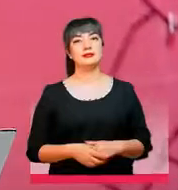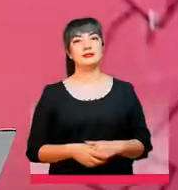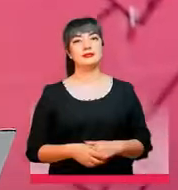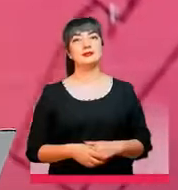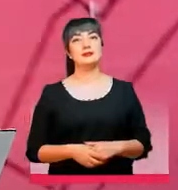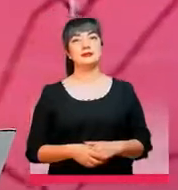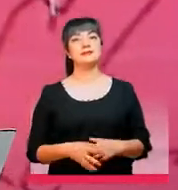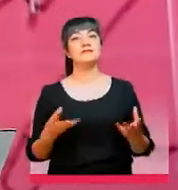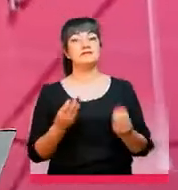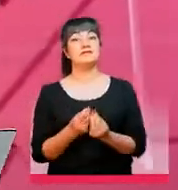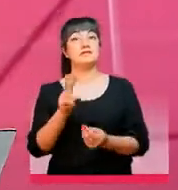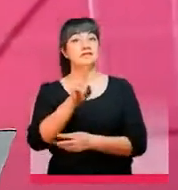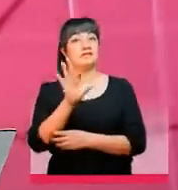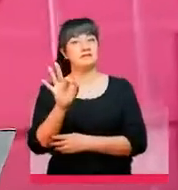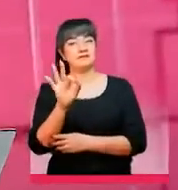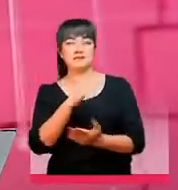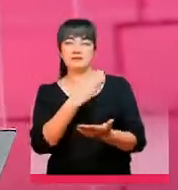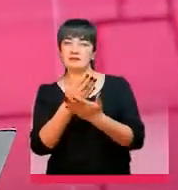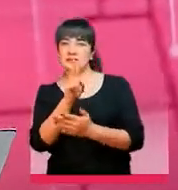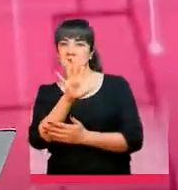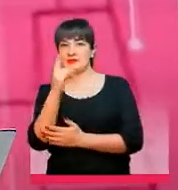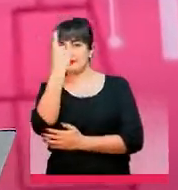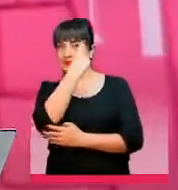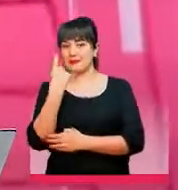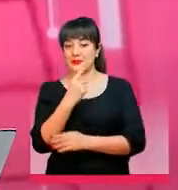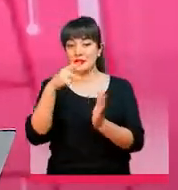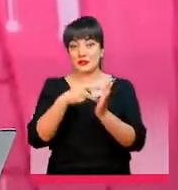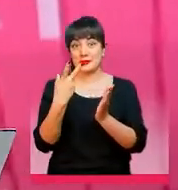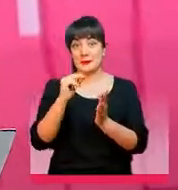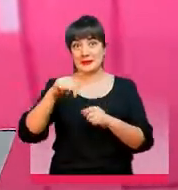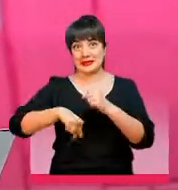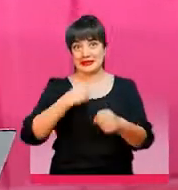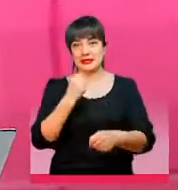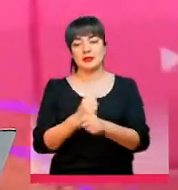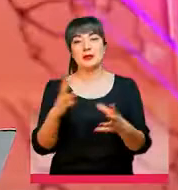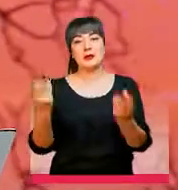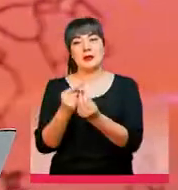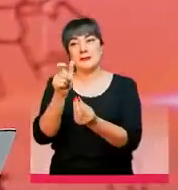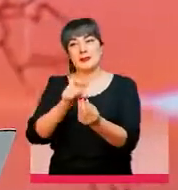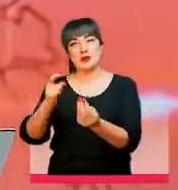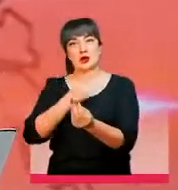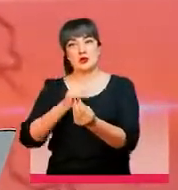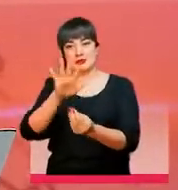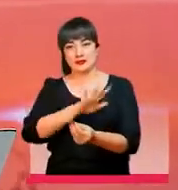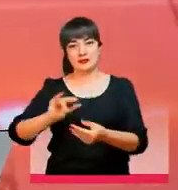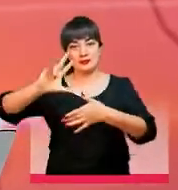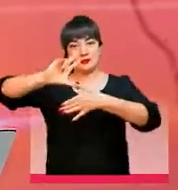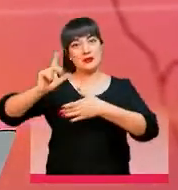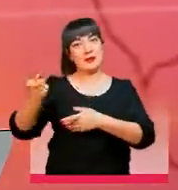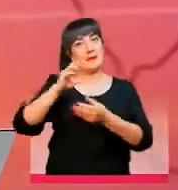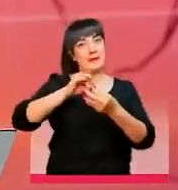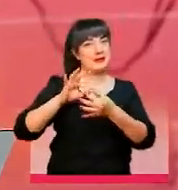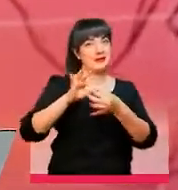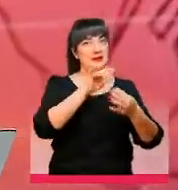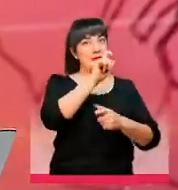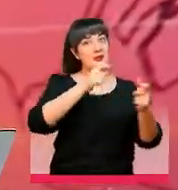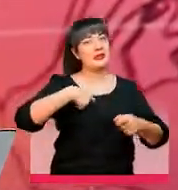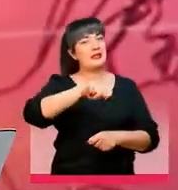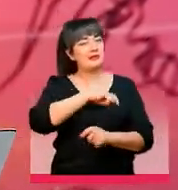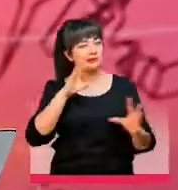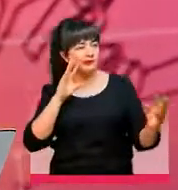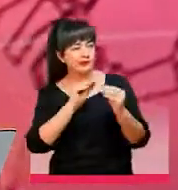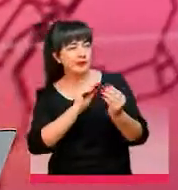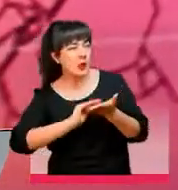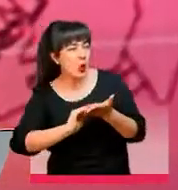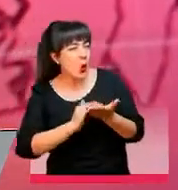Entre el 23 y el 25 de septiembre de 2020, universitarios de América Latina y España trabajarán para encontrar